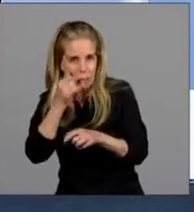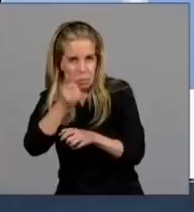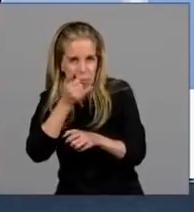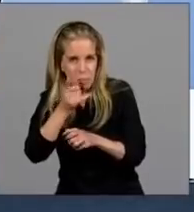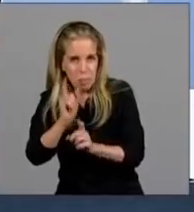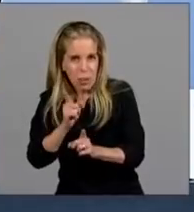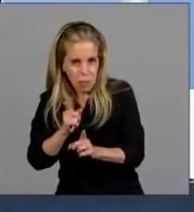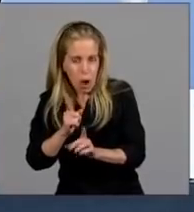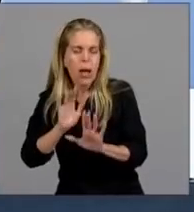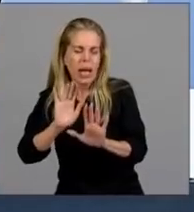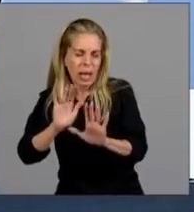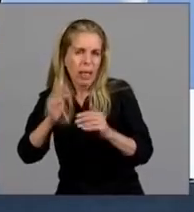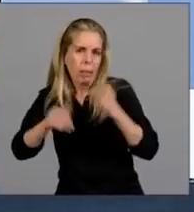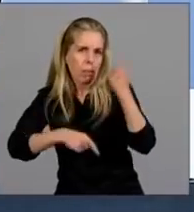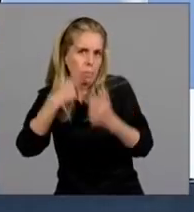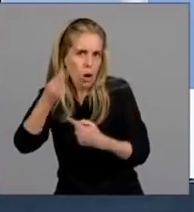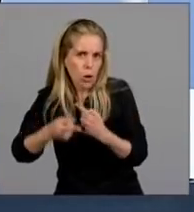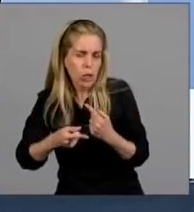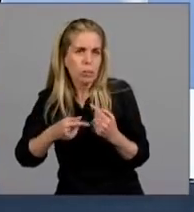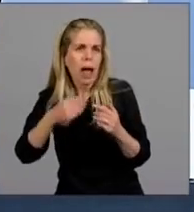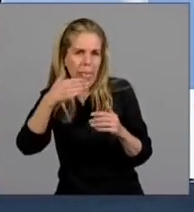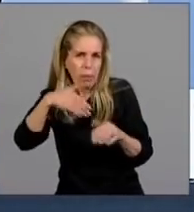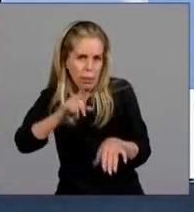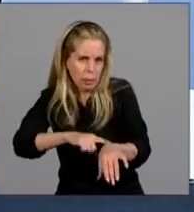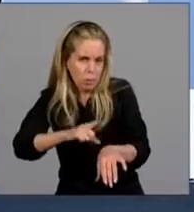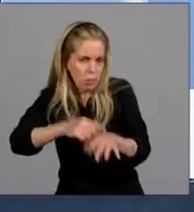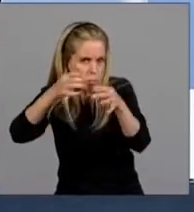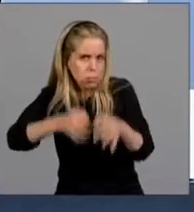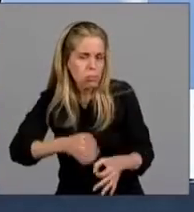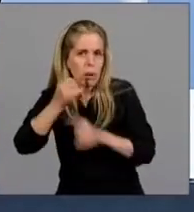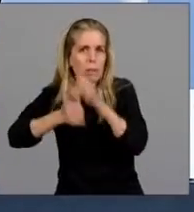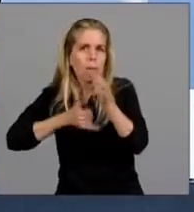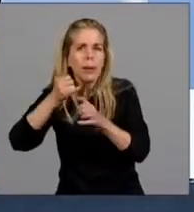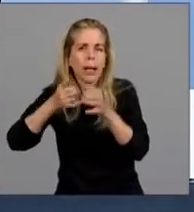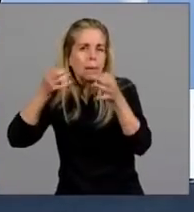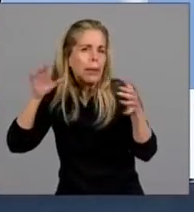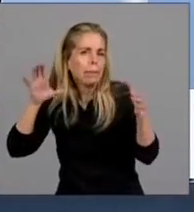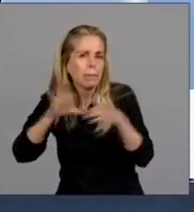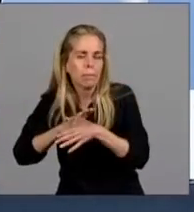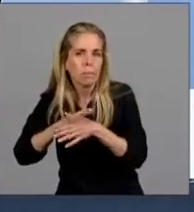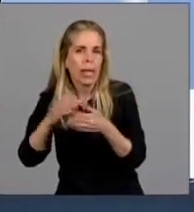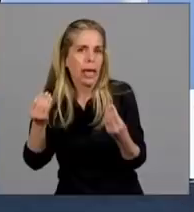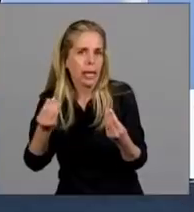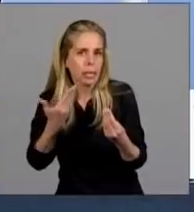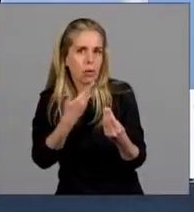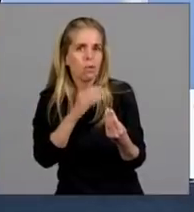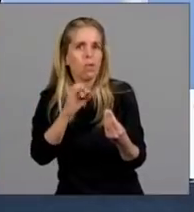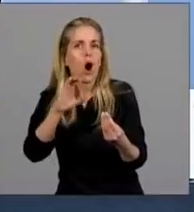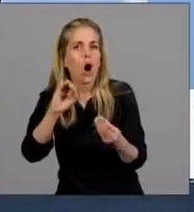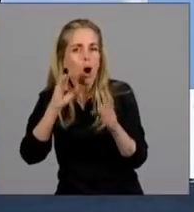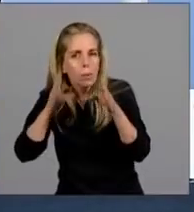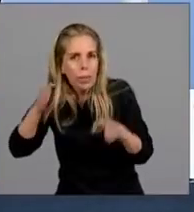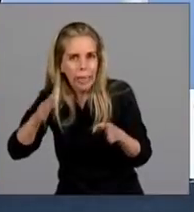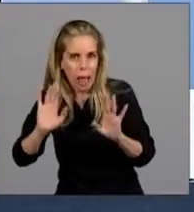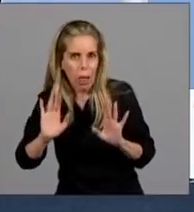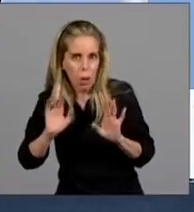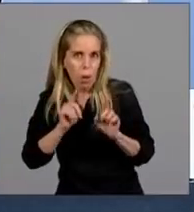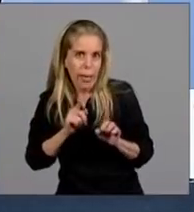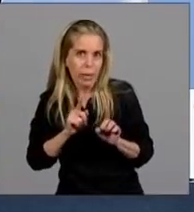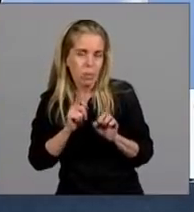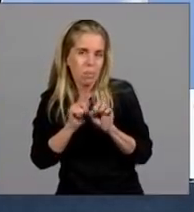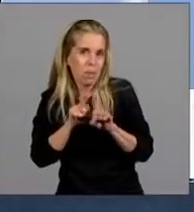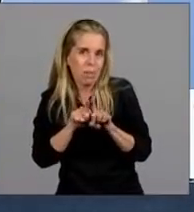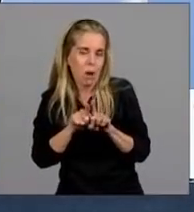que vamos a explicar a su debido momento. Pero de nuevo, lo que exhibió este caso, como fue el de